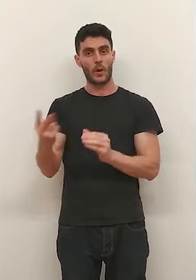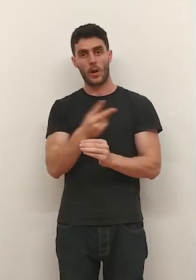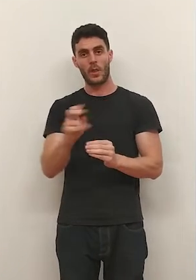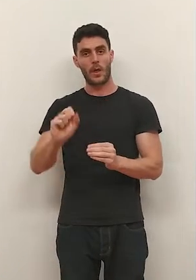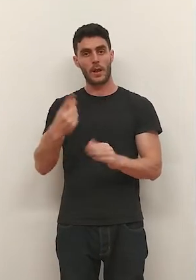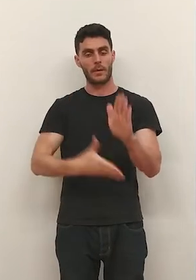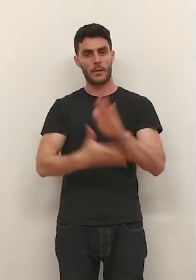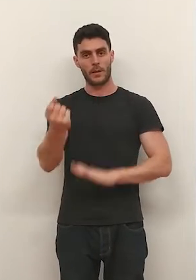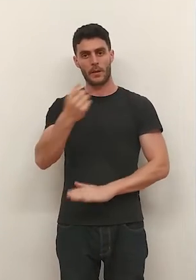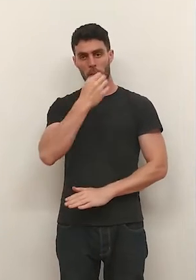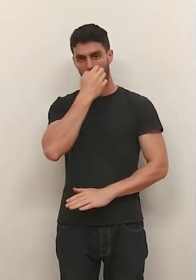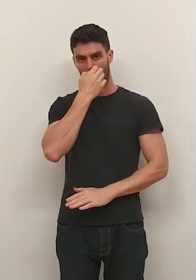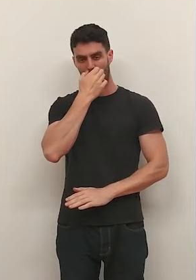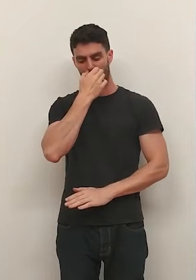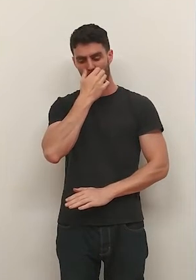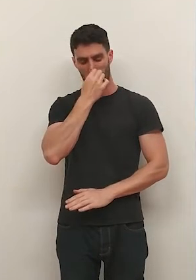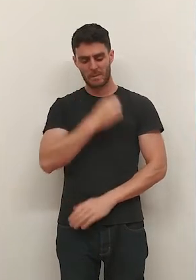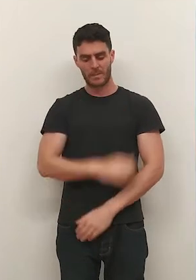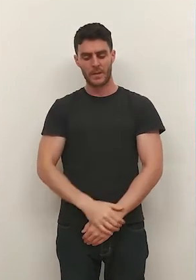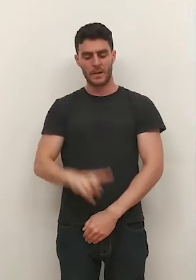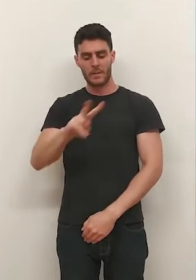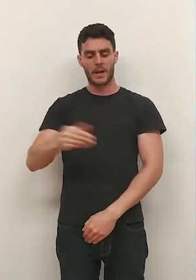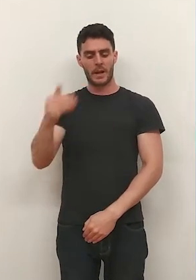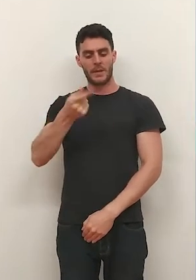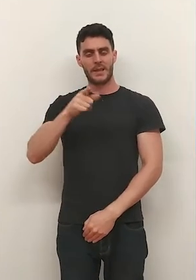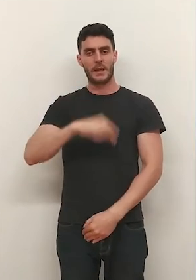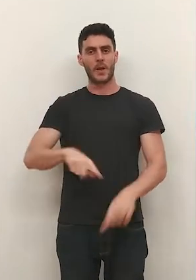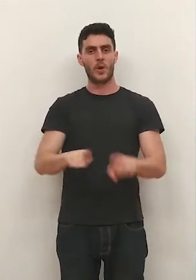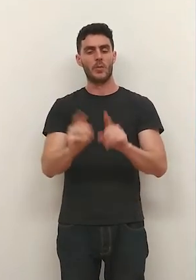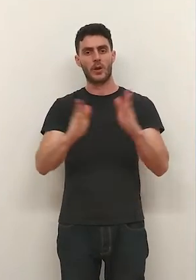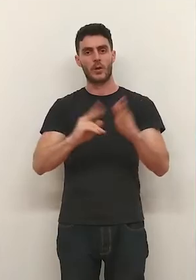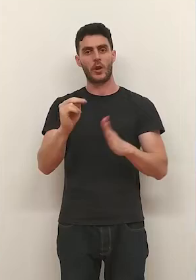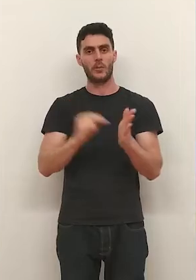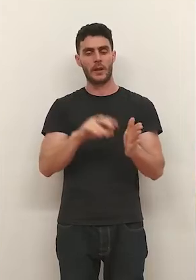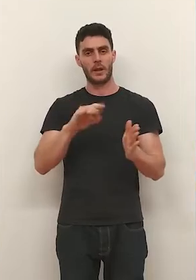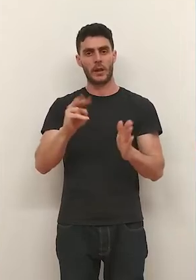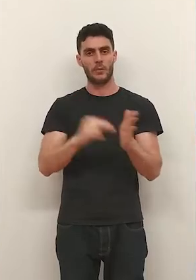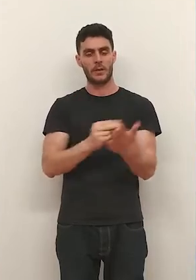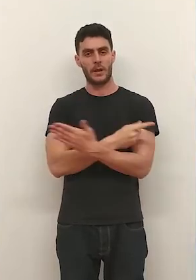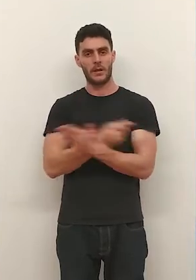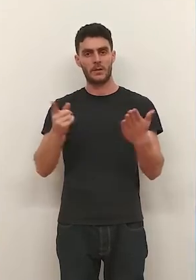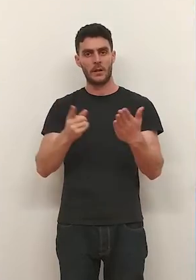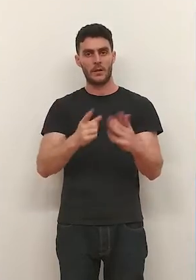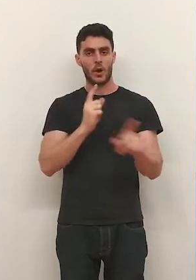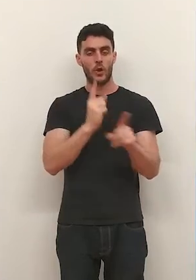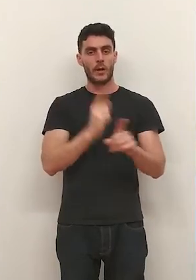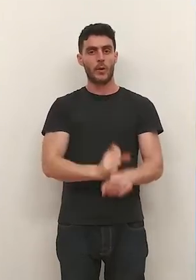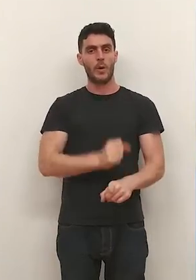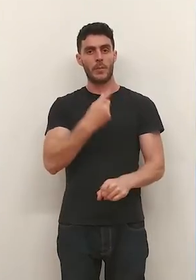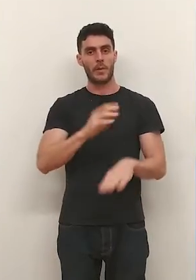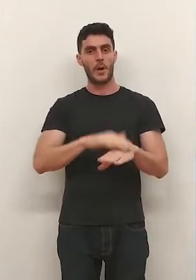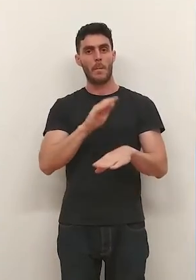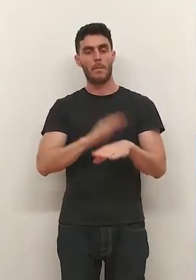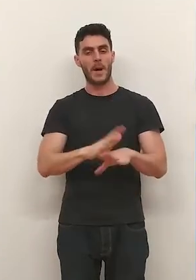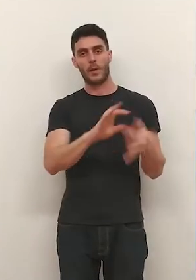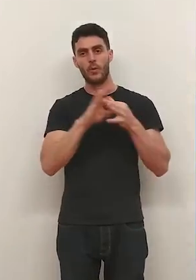grupos de la Primera Federación. El Villarreal B, al igual que en la temporada 2015-2016, será el primer obstáculo en el camino